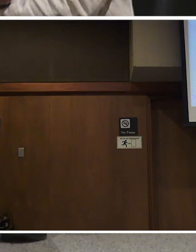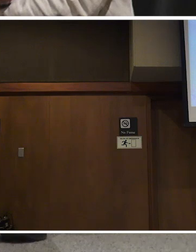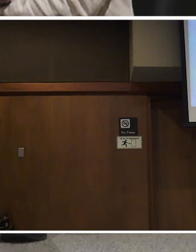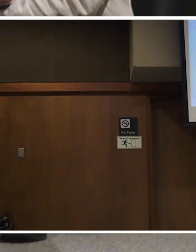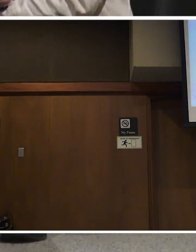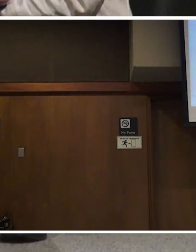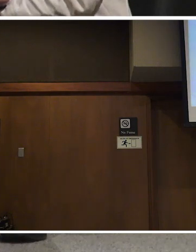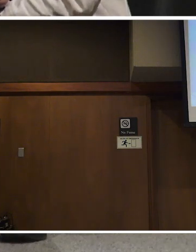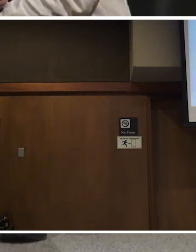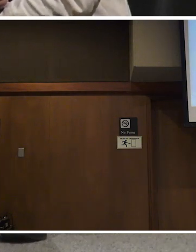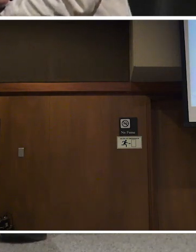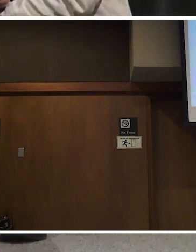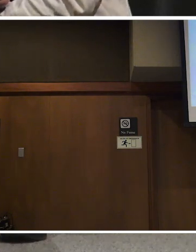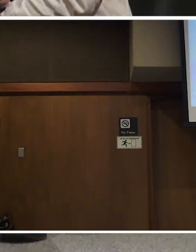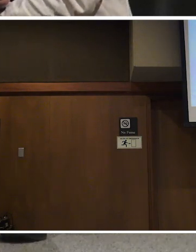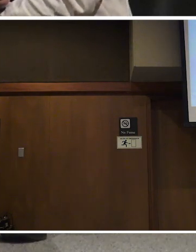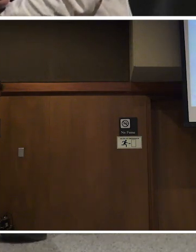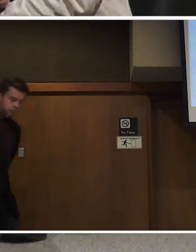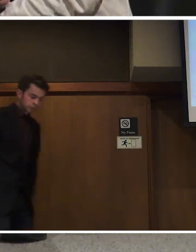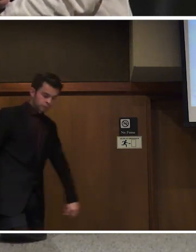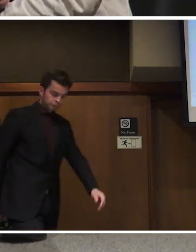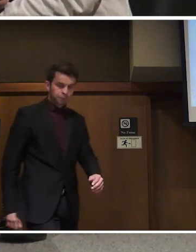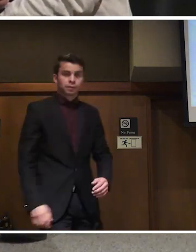y de cómo eran estas culturas antes?